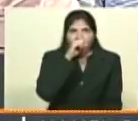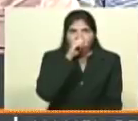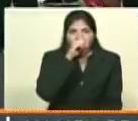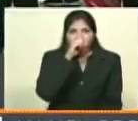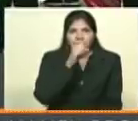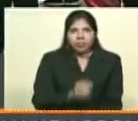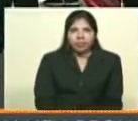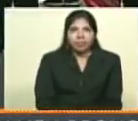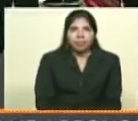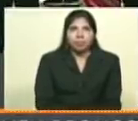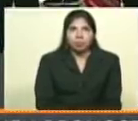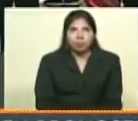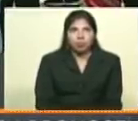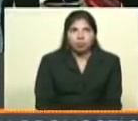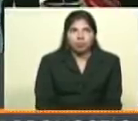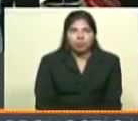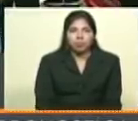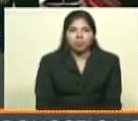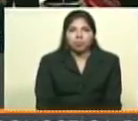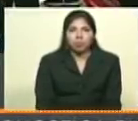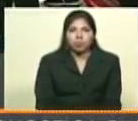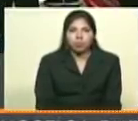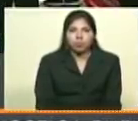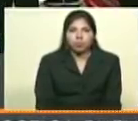Y como lo conté en su momento,